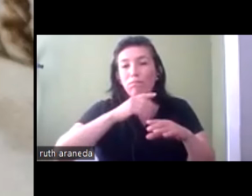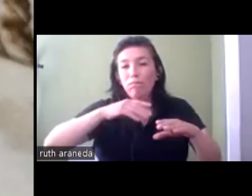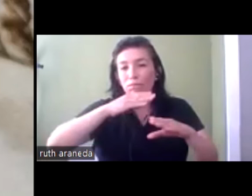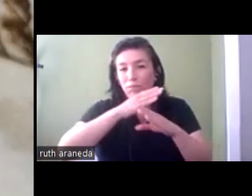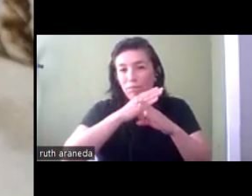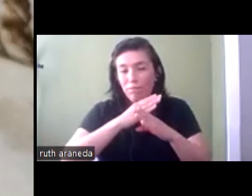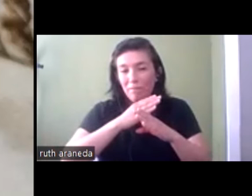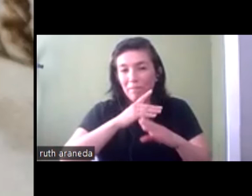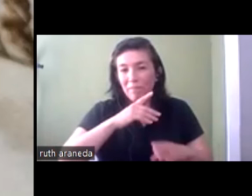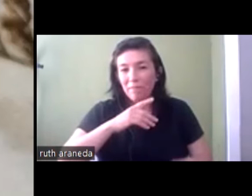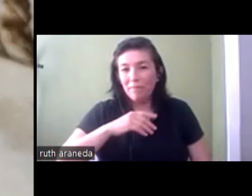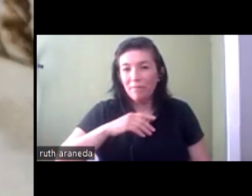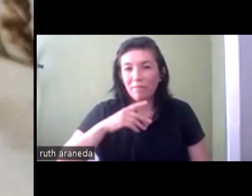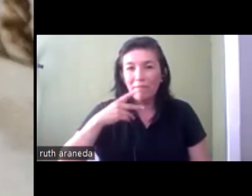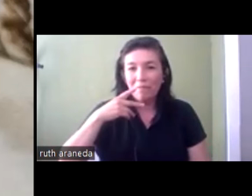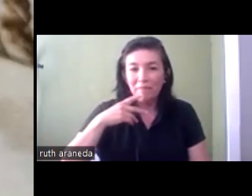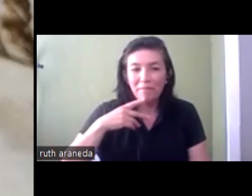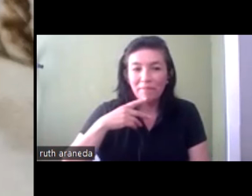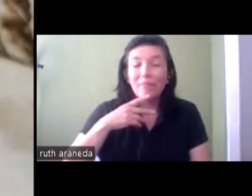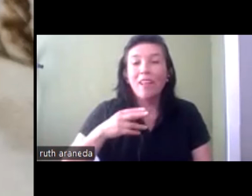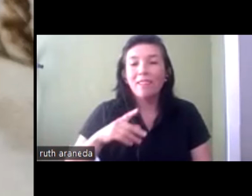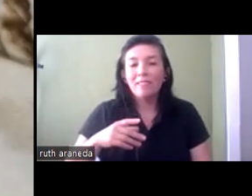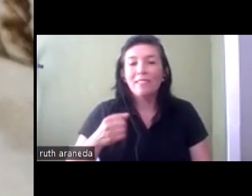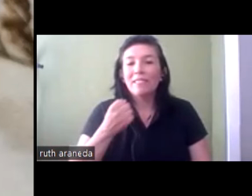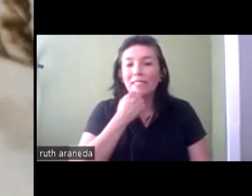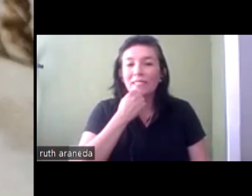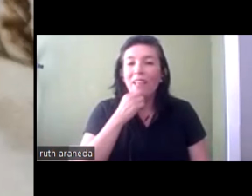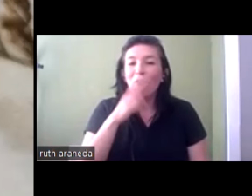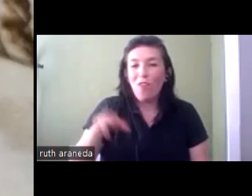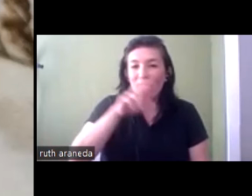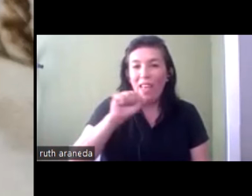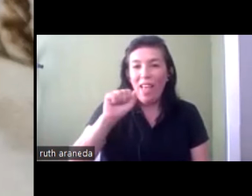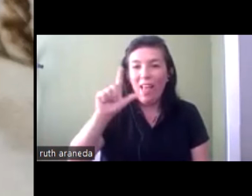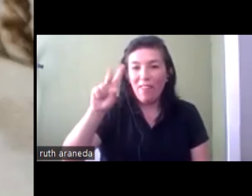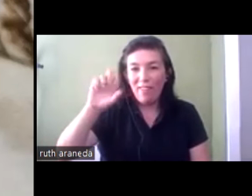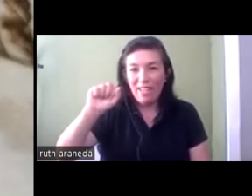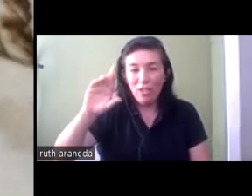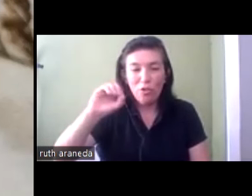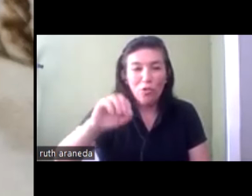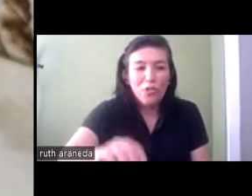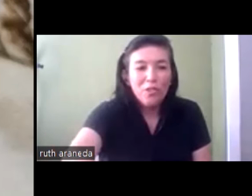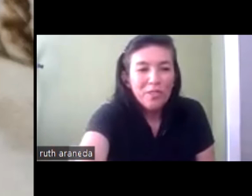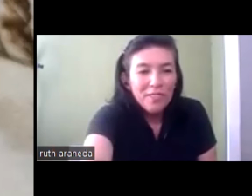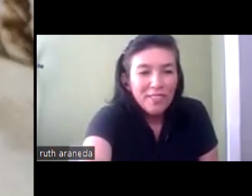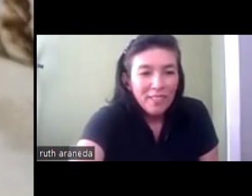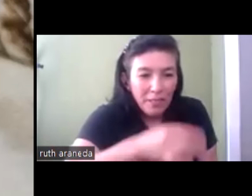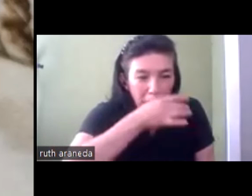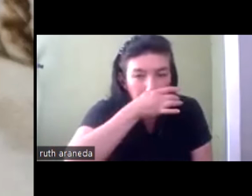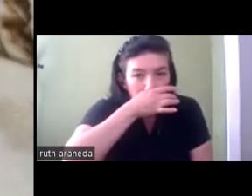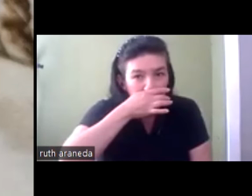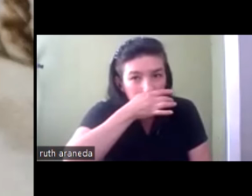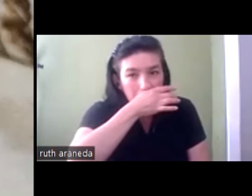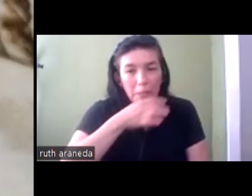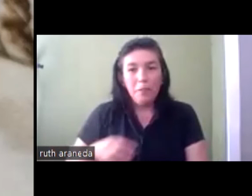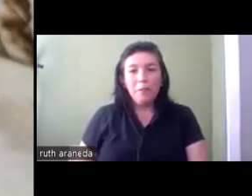espérame. Ahora sí, Álvaro, Sí, ahora me sí, perdí, no sé en qué parte lleva para